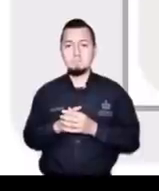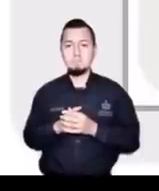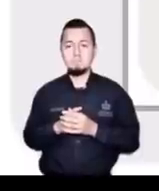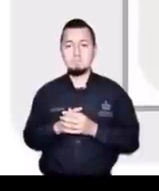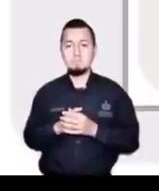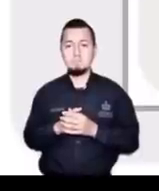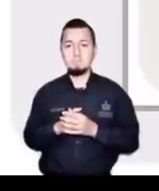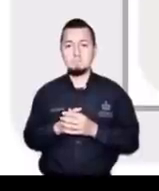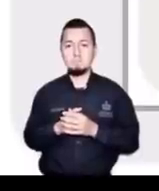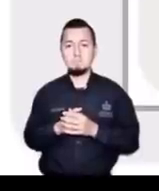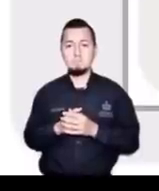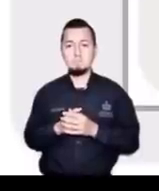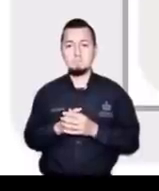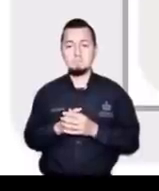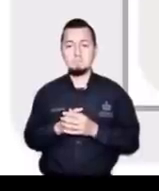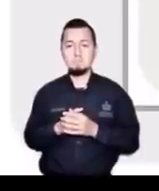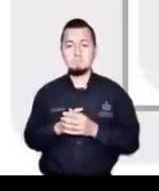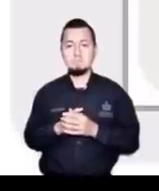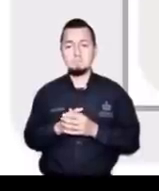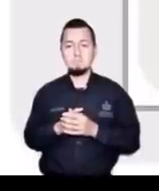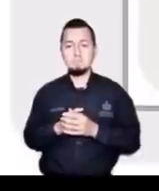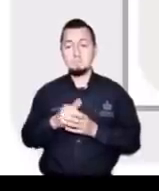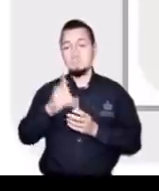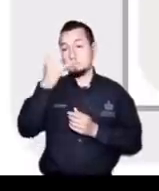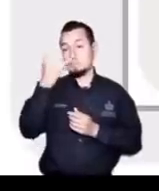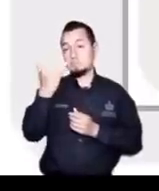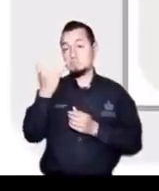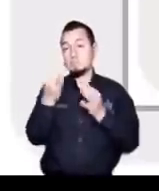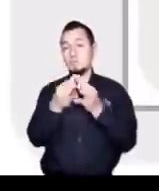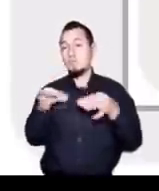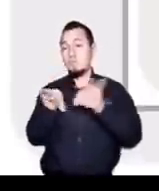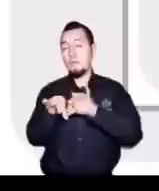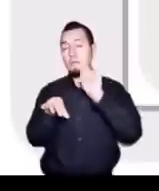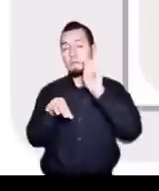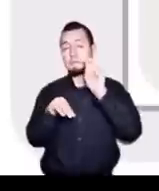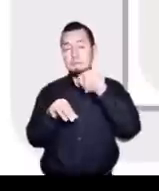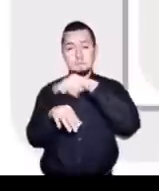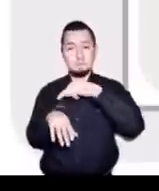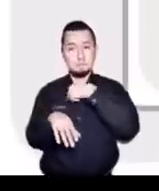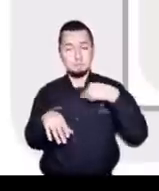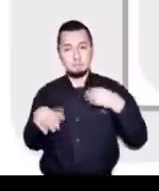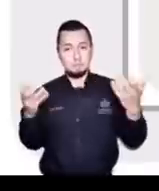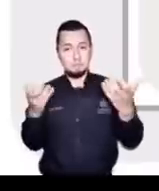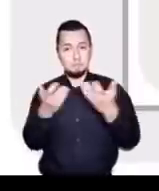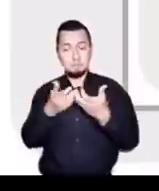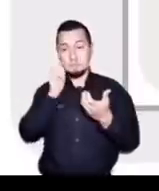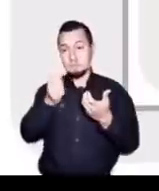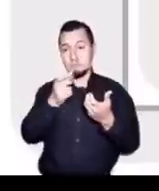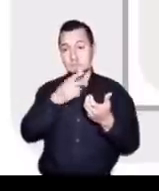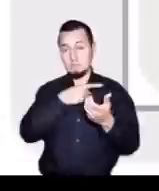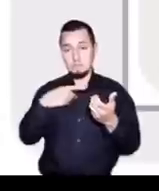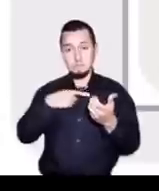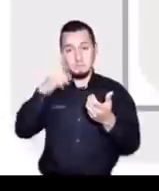visibilidad. Y hay un punto muy importante para nosotros que tiene que ver con el concepto de los